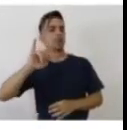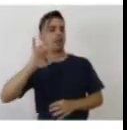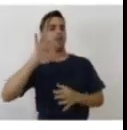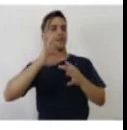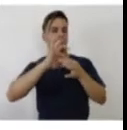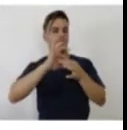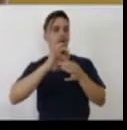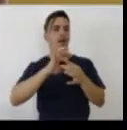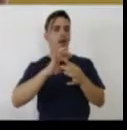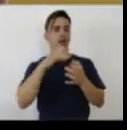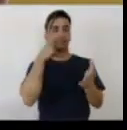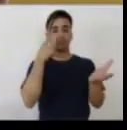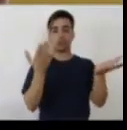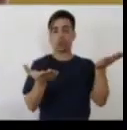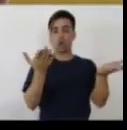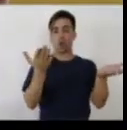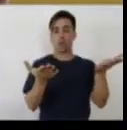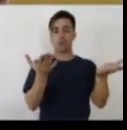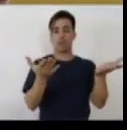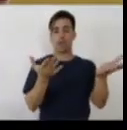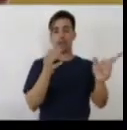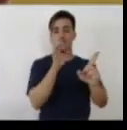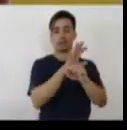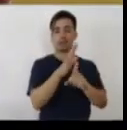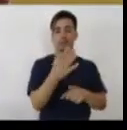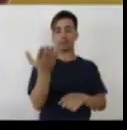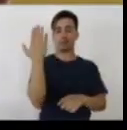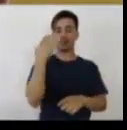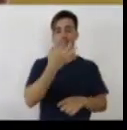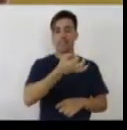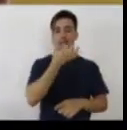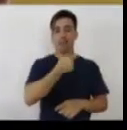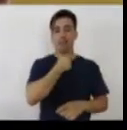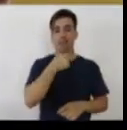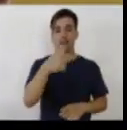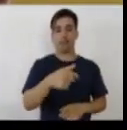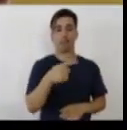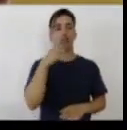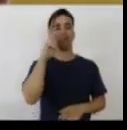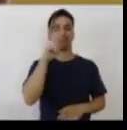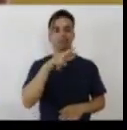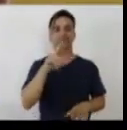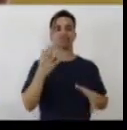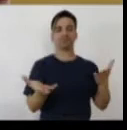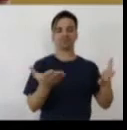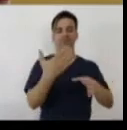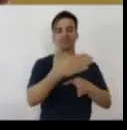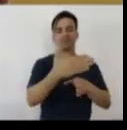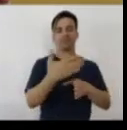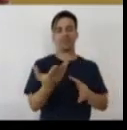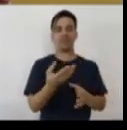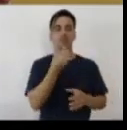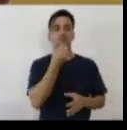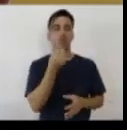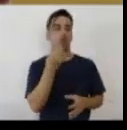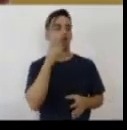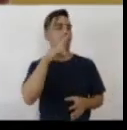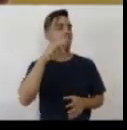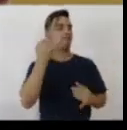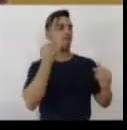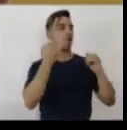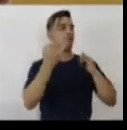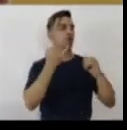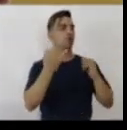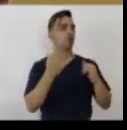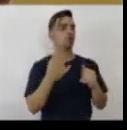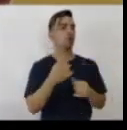86 grados. Comparen con la presentación al inicio del ejemplo y verán las diferencias. Pueden buscar